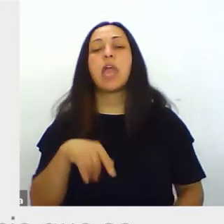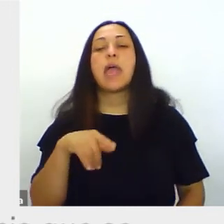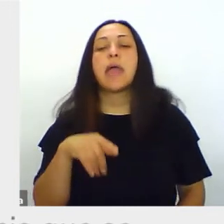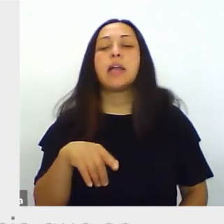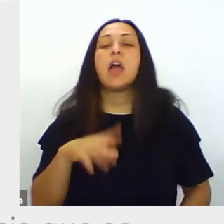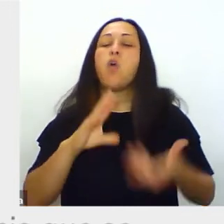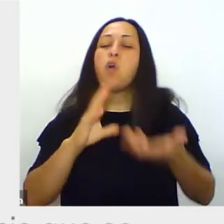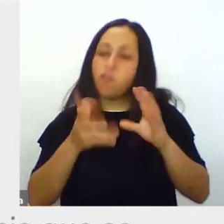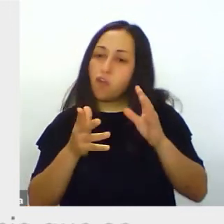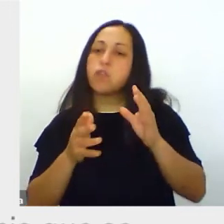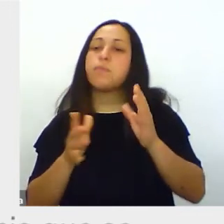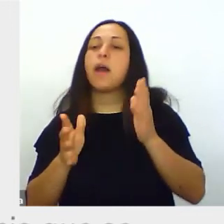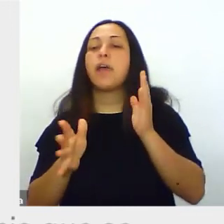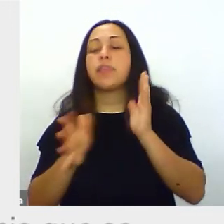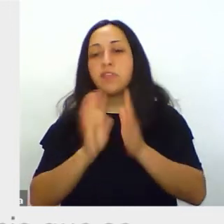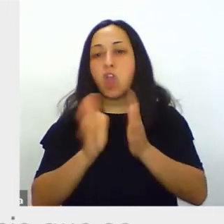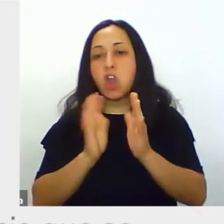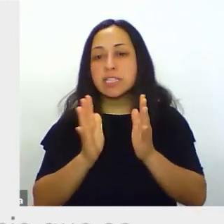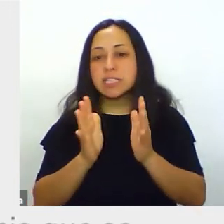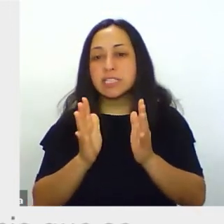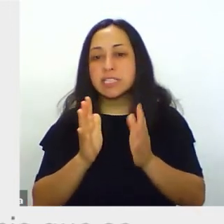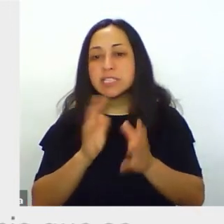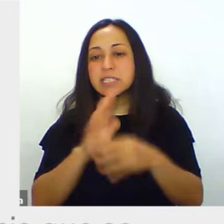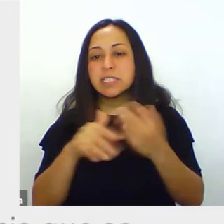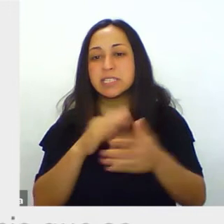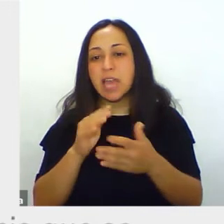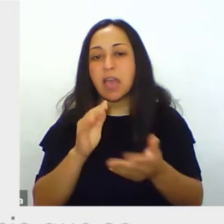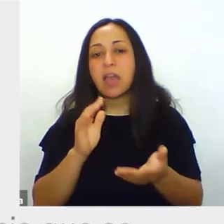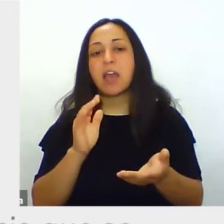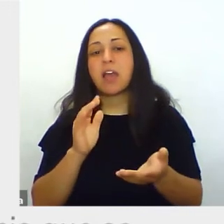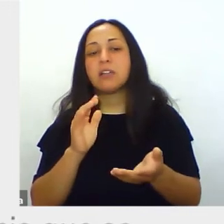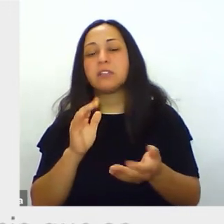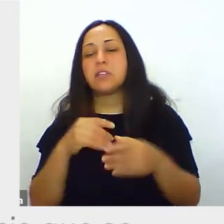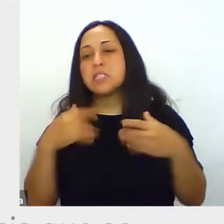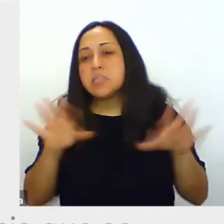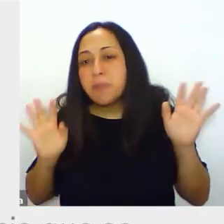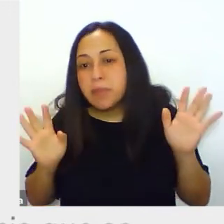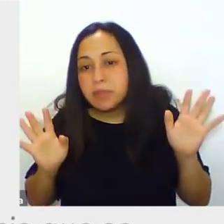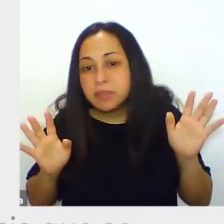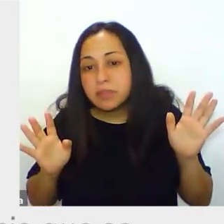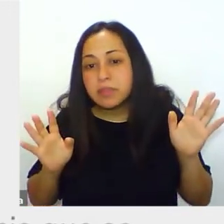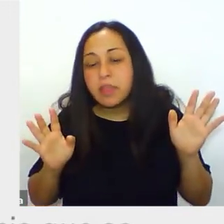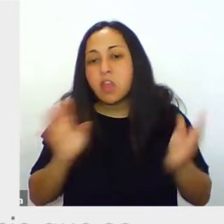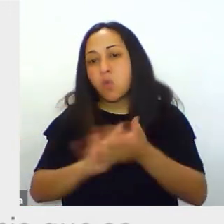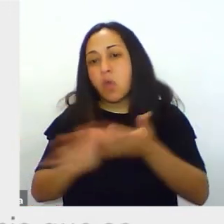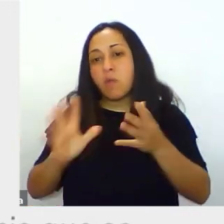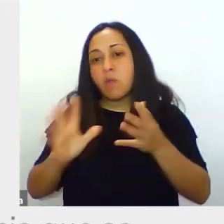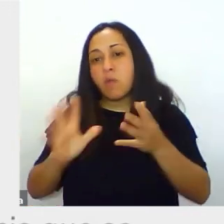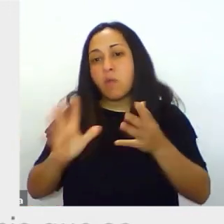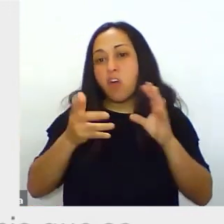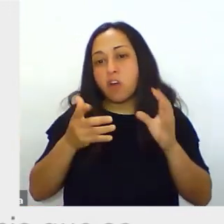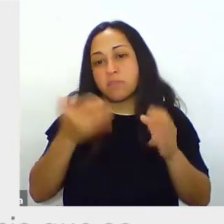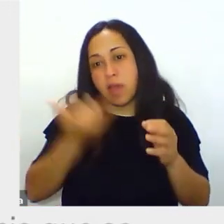forma de violencia que se comete a través de nuevos medios, simplemente es eso, o sea, simplemente se está cometiendo a través de nuevos medios y